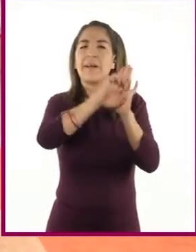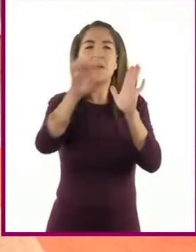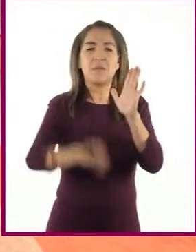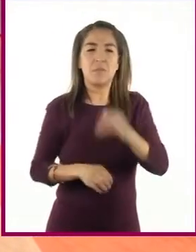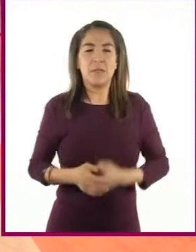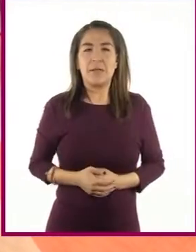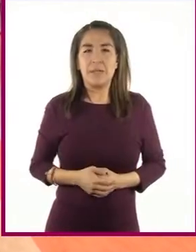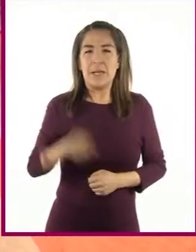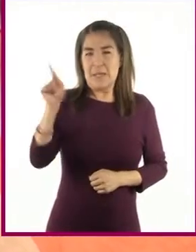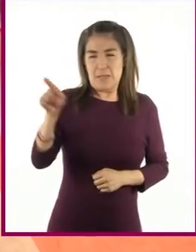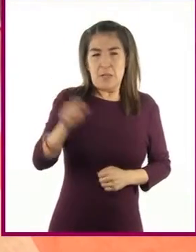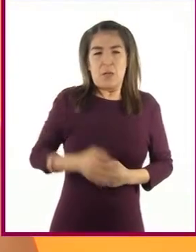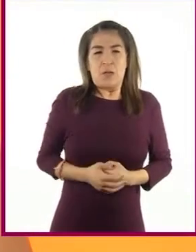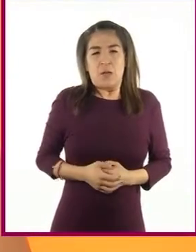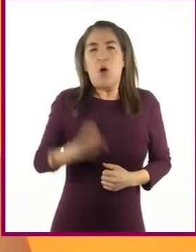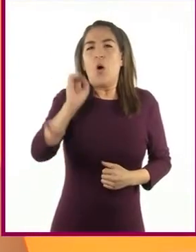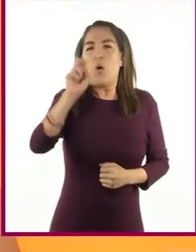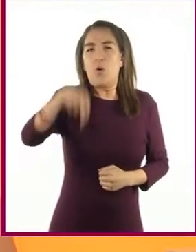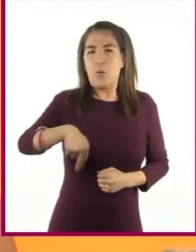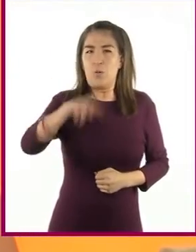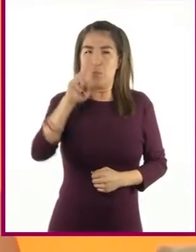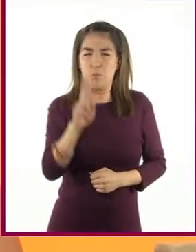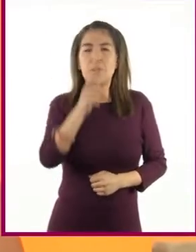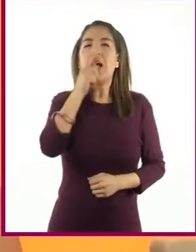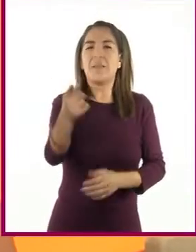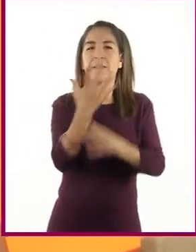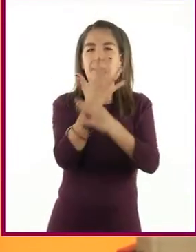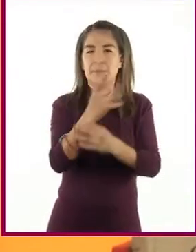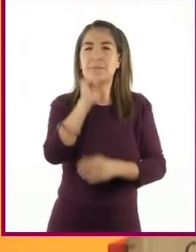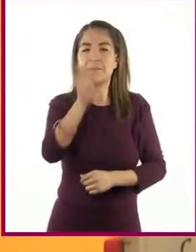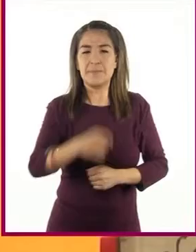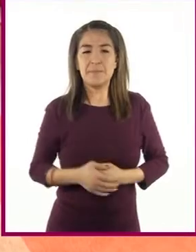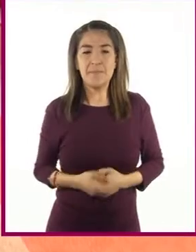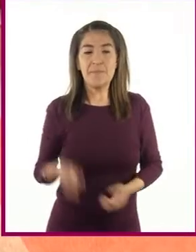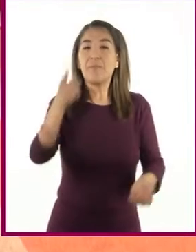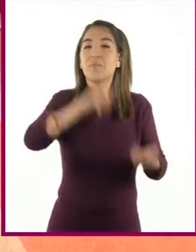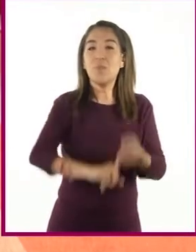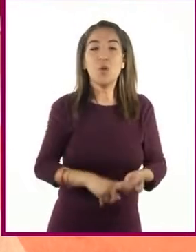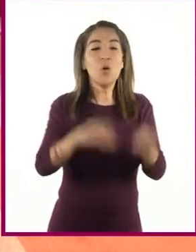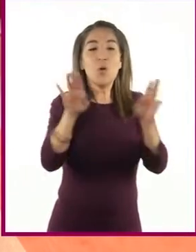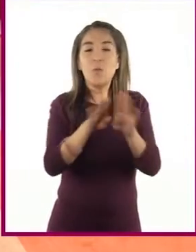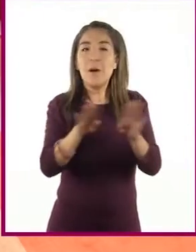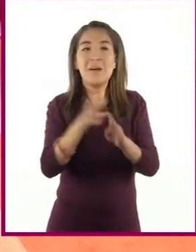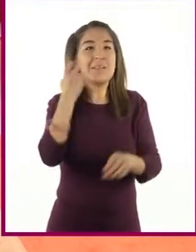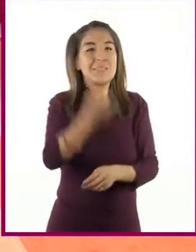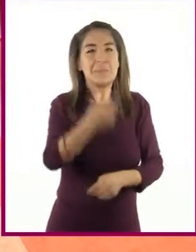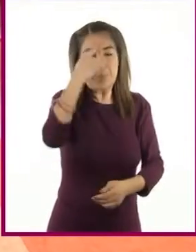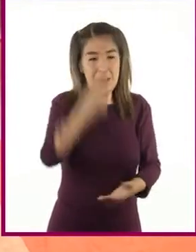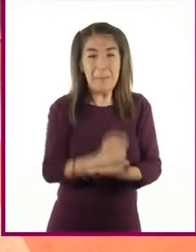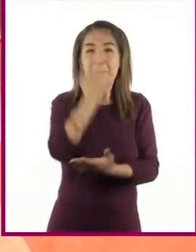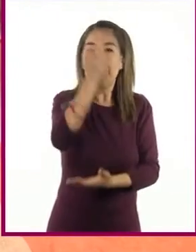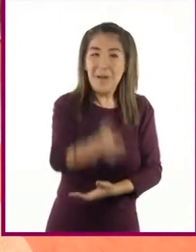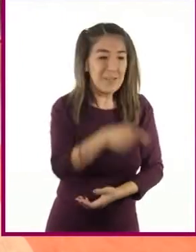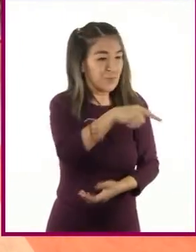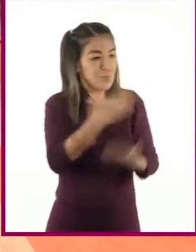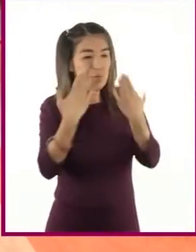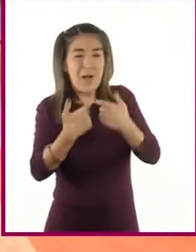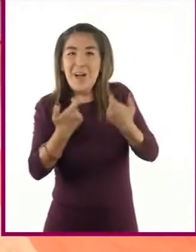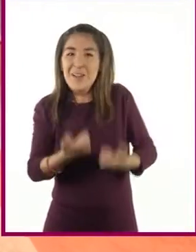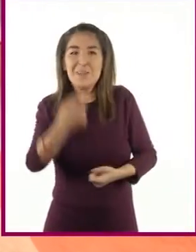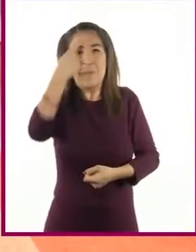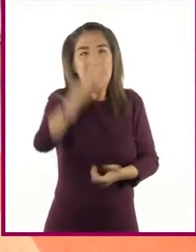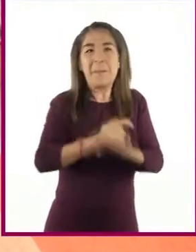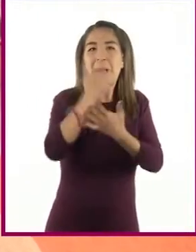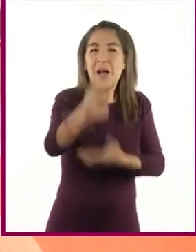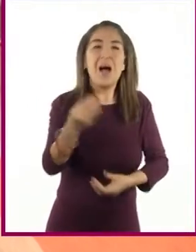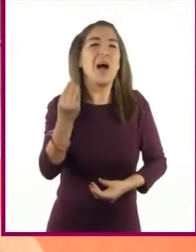la Organización de las Naciones Unidas explica cómo, al no contar con recursos para pagar un abogado o abogada